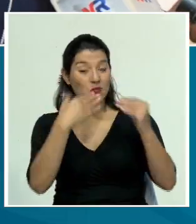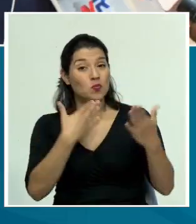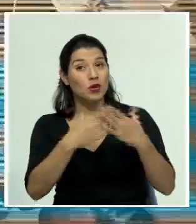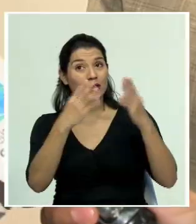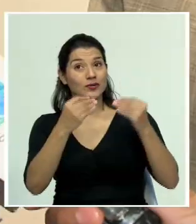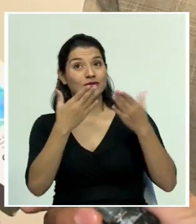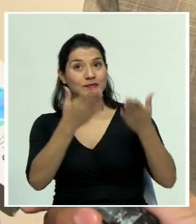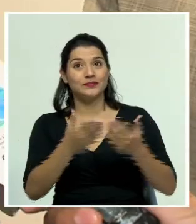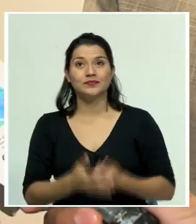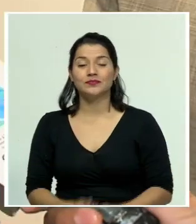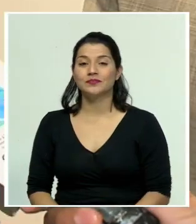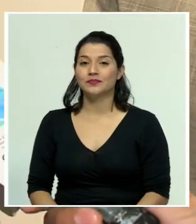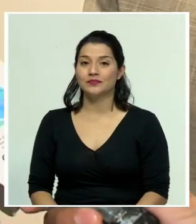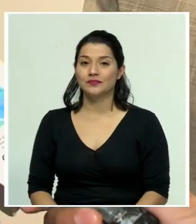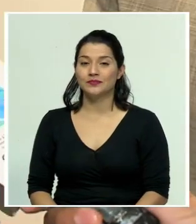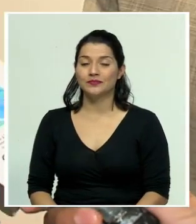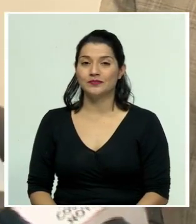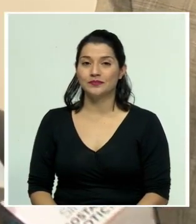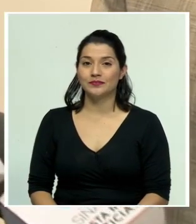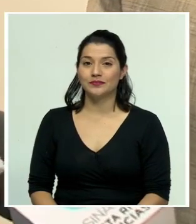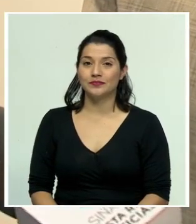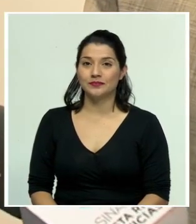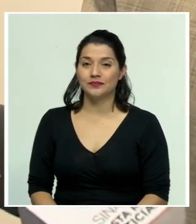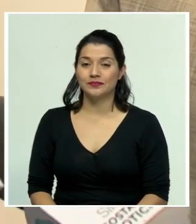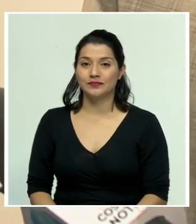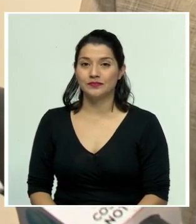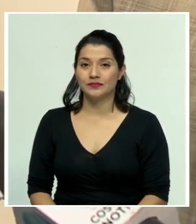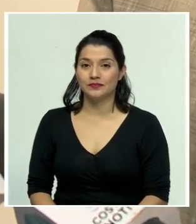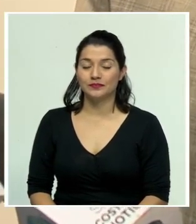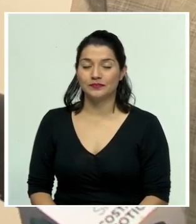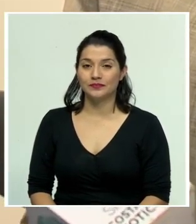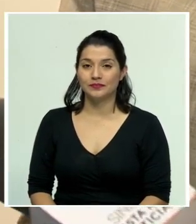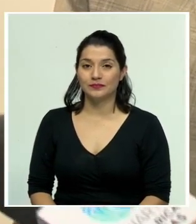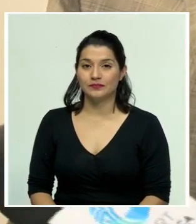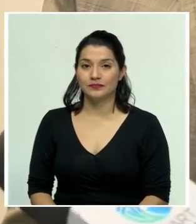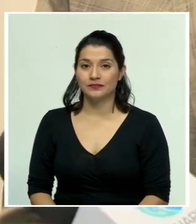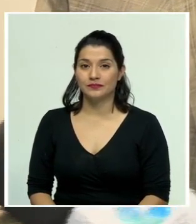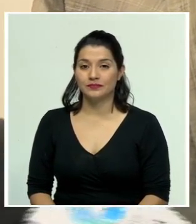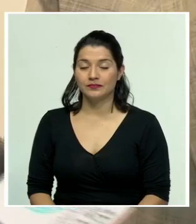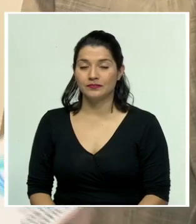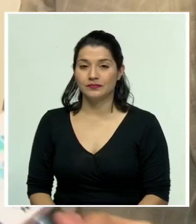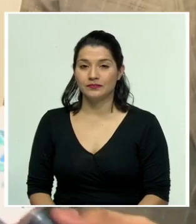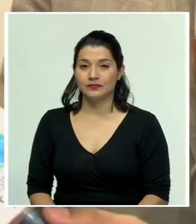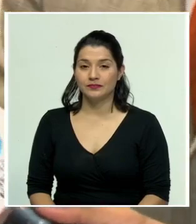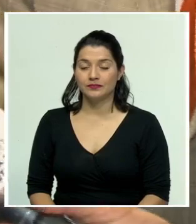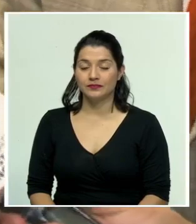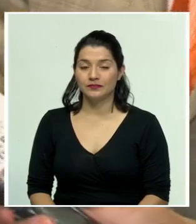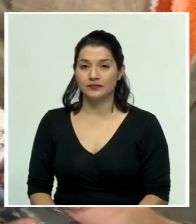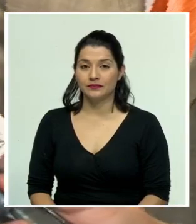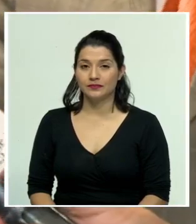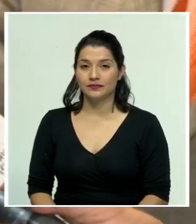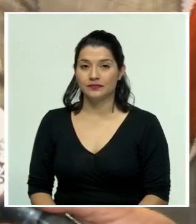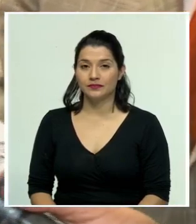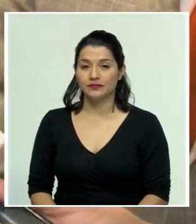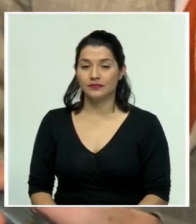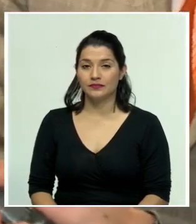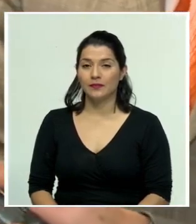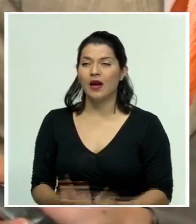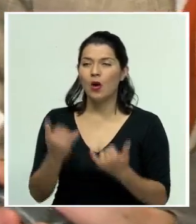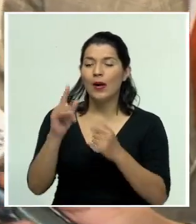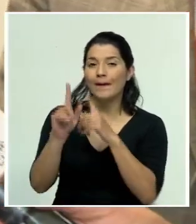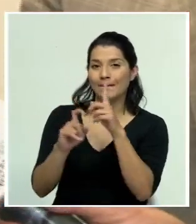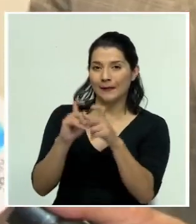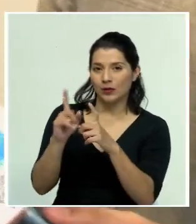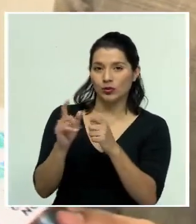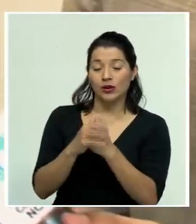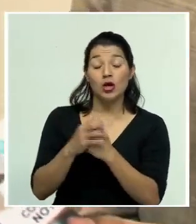cambio antes del 1 de julio que se dé ese aumento. A ver si es posible. Reitero mi consulta con respecto al préstamo. ¿Han tomado ustedes o han adelantado por lo menos